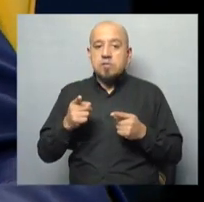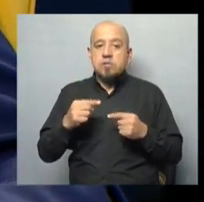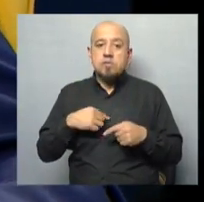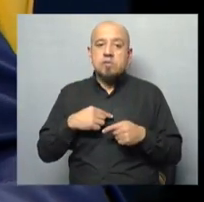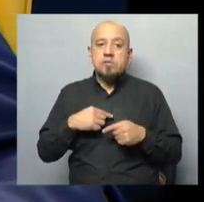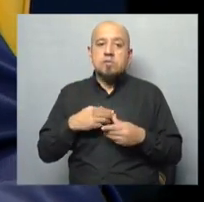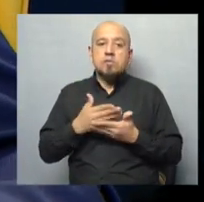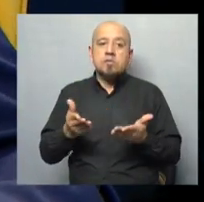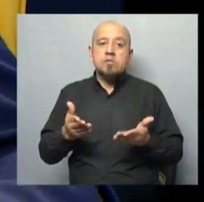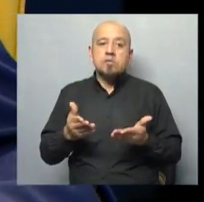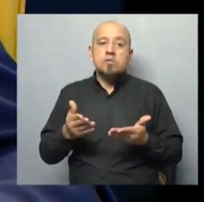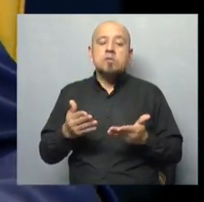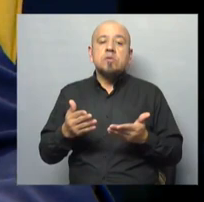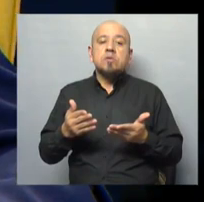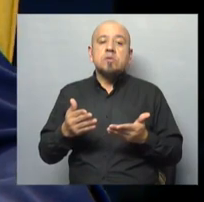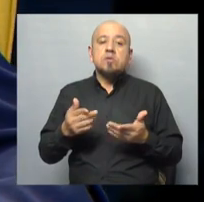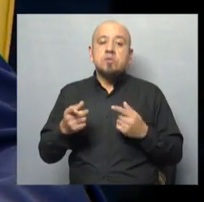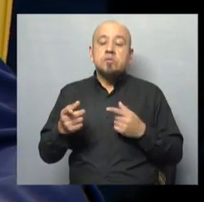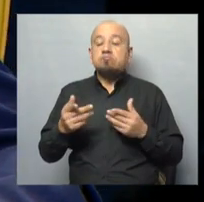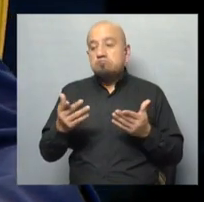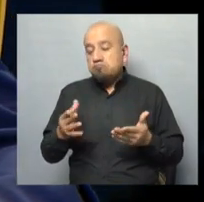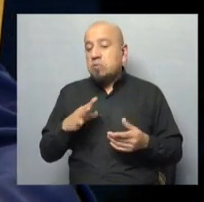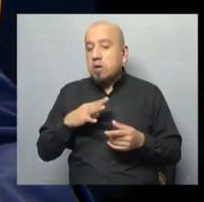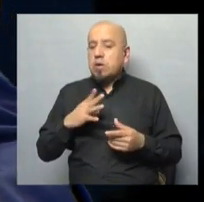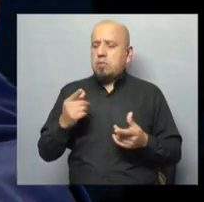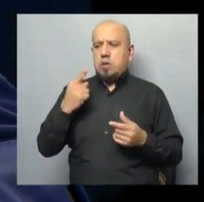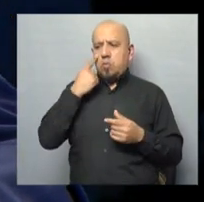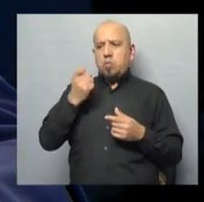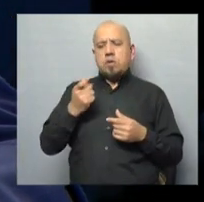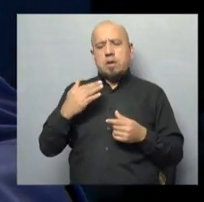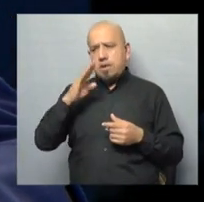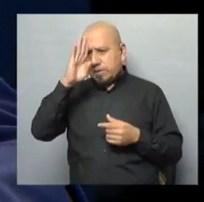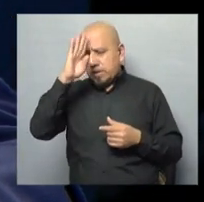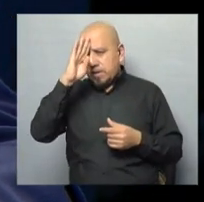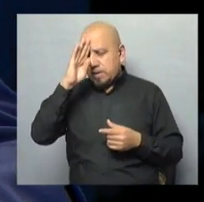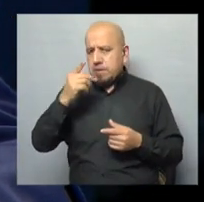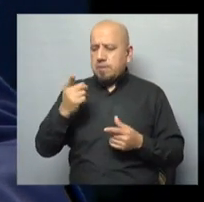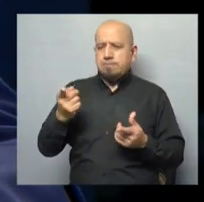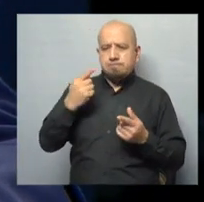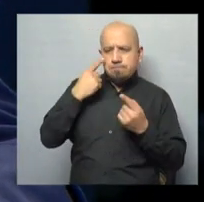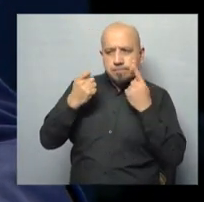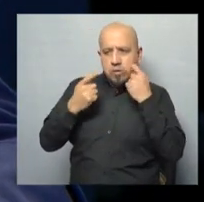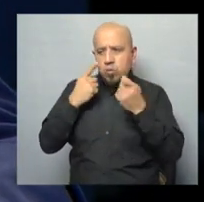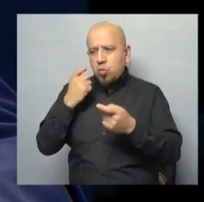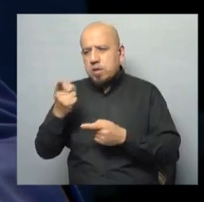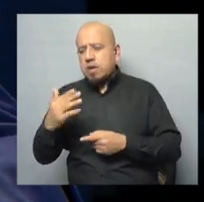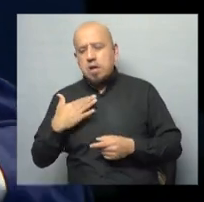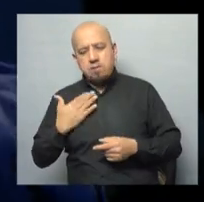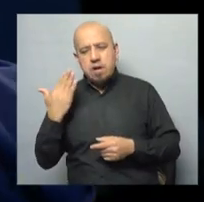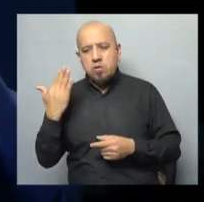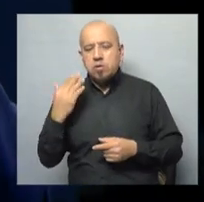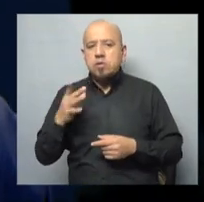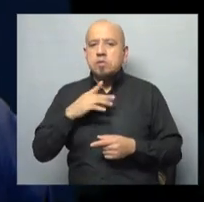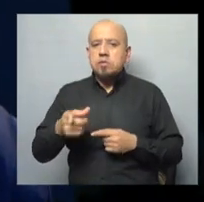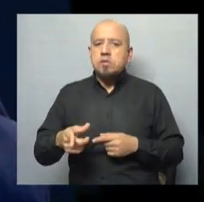con eso que decía quizás tenemos que aprender a descubrir ya valorar más en